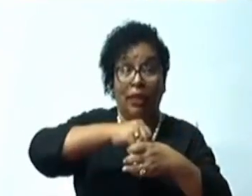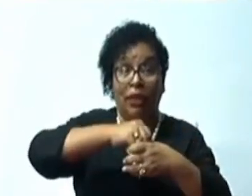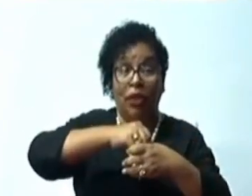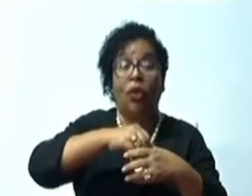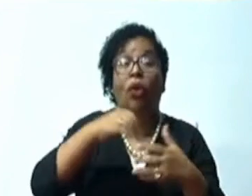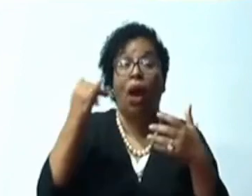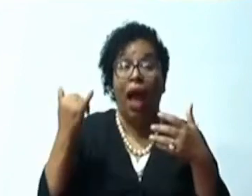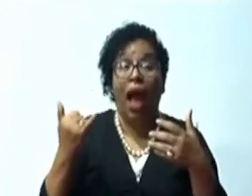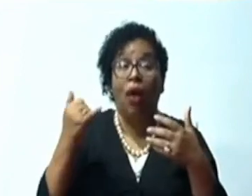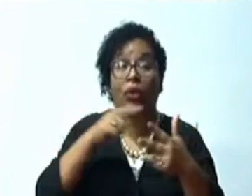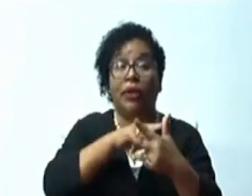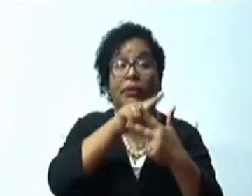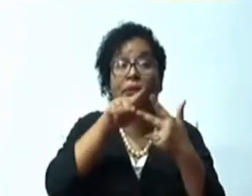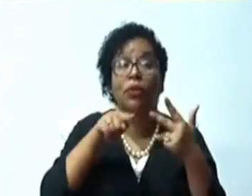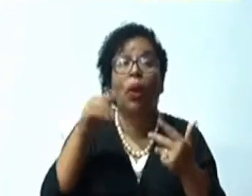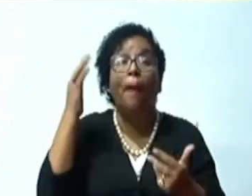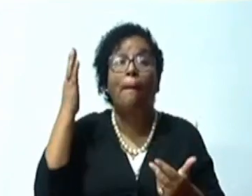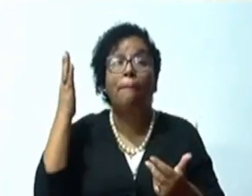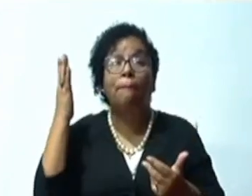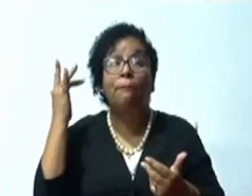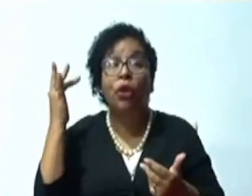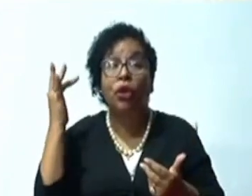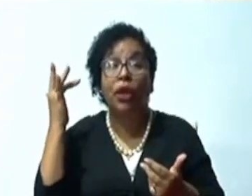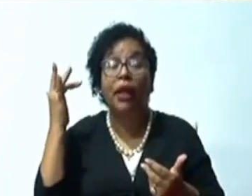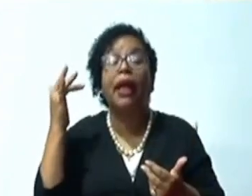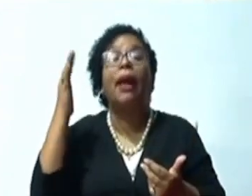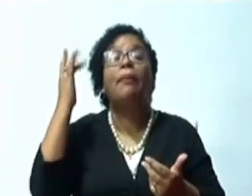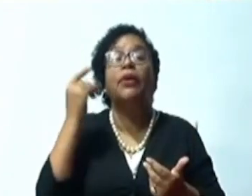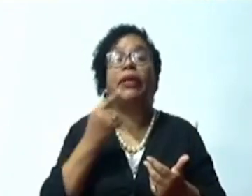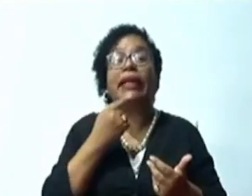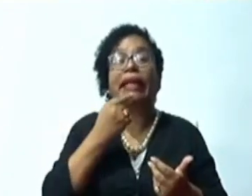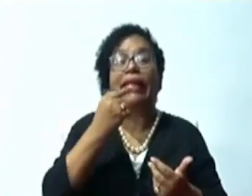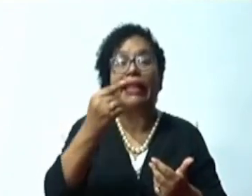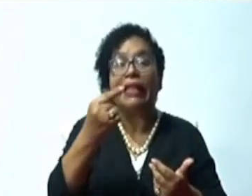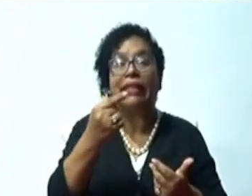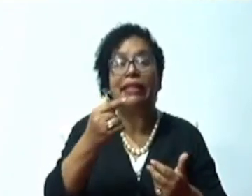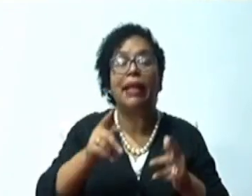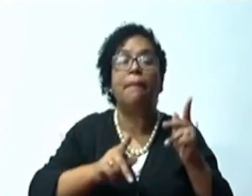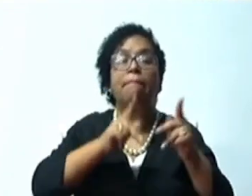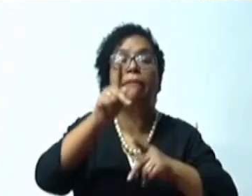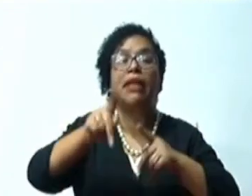que se haga dice que no menos de 5.